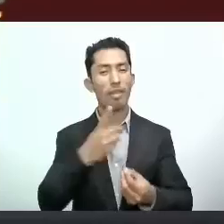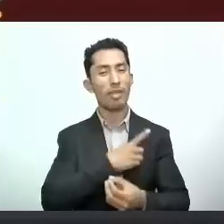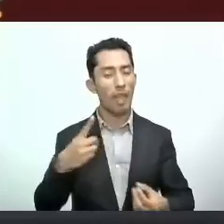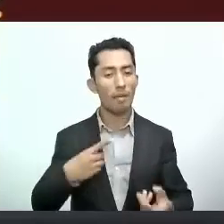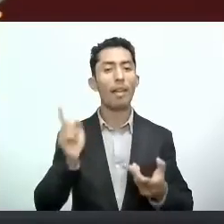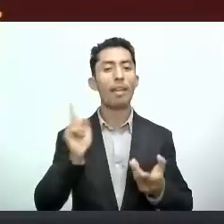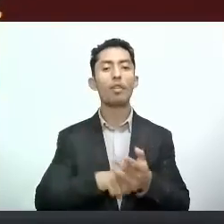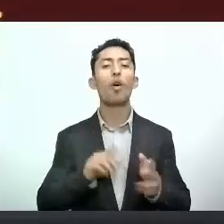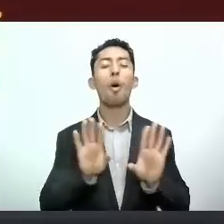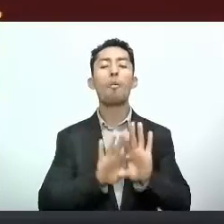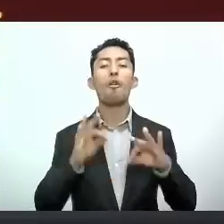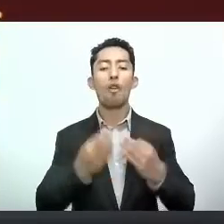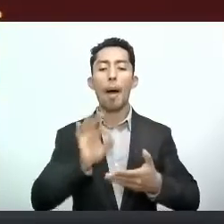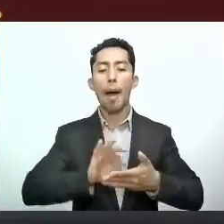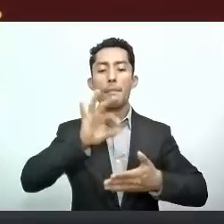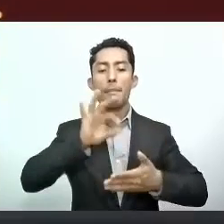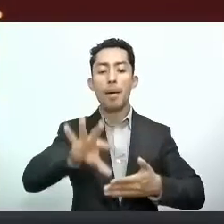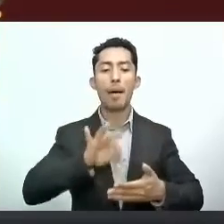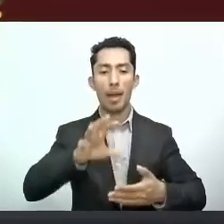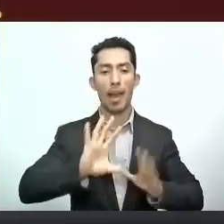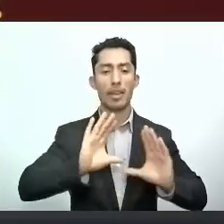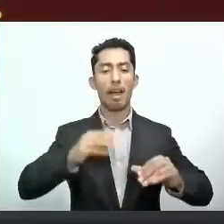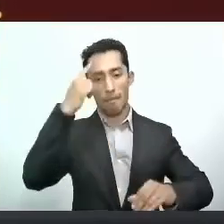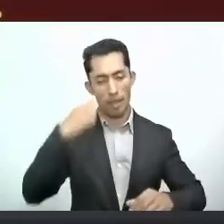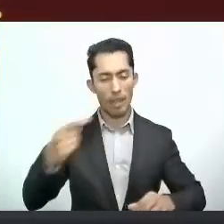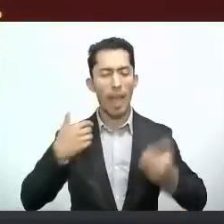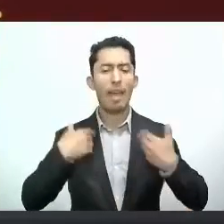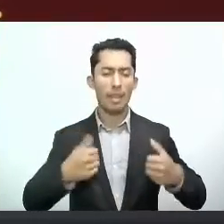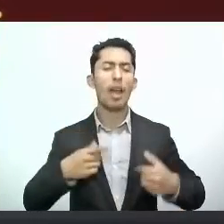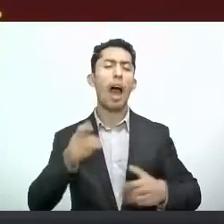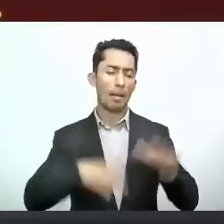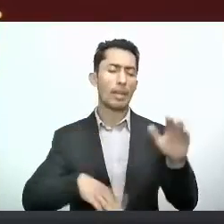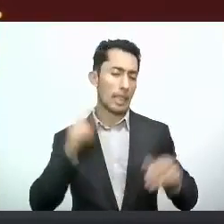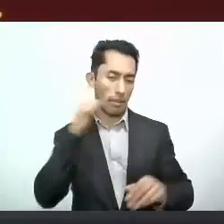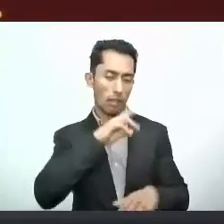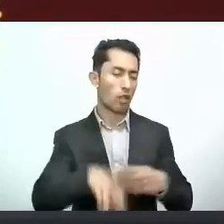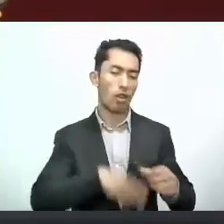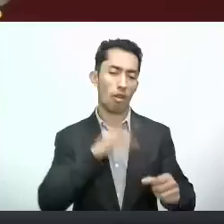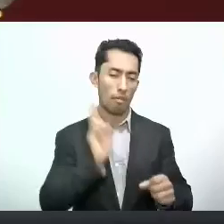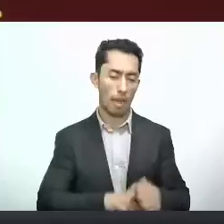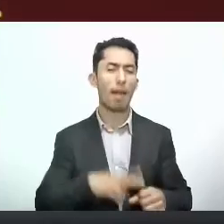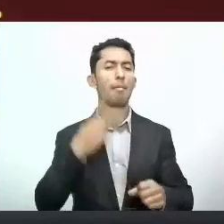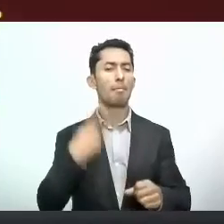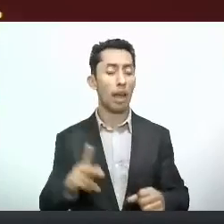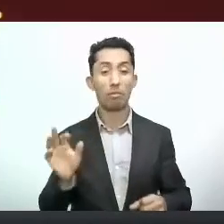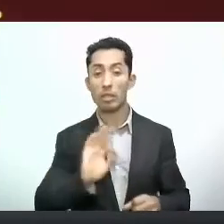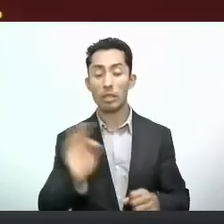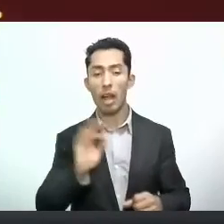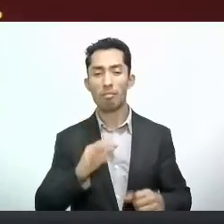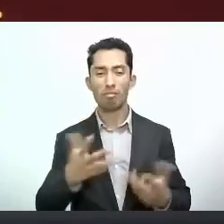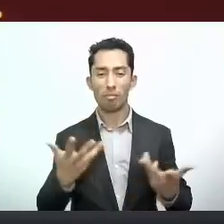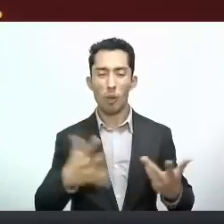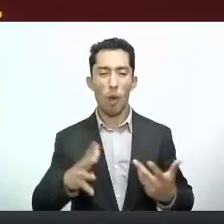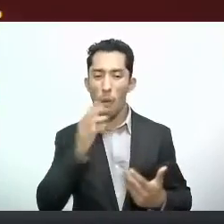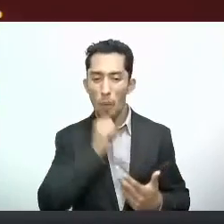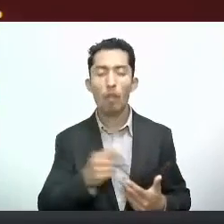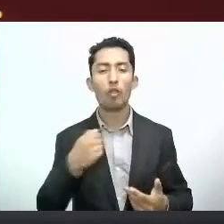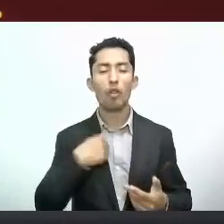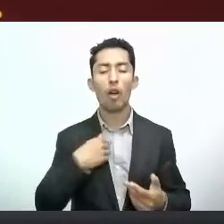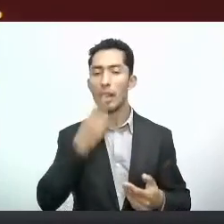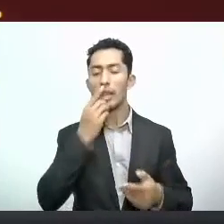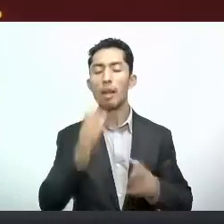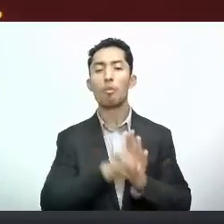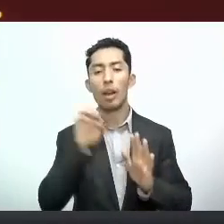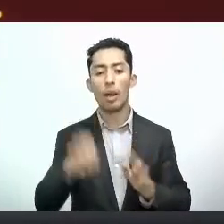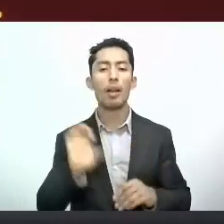muy fácil, ¿no? Yo sé que todo tiene su complejidad, pero incluso si no lo podemos hacer, y aquí voy a citar al exministro